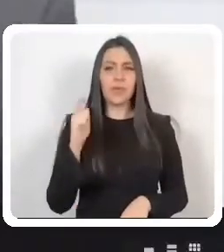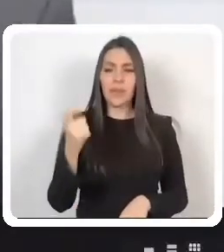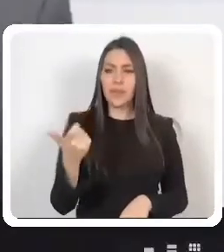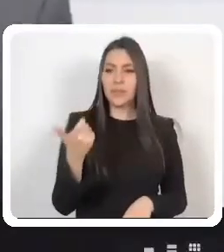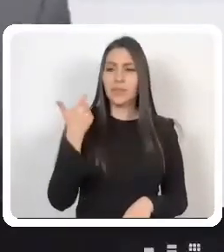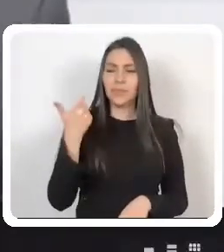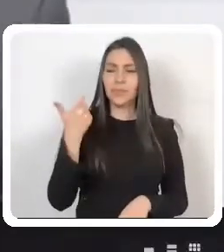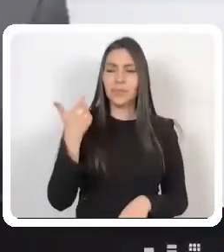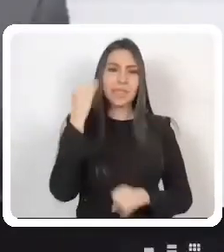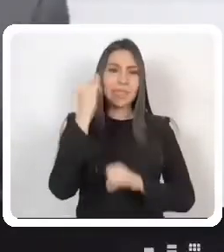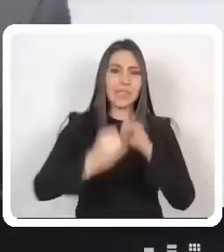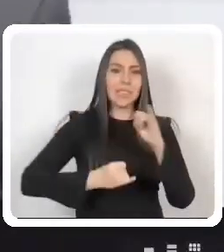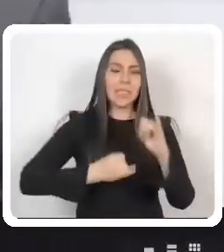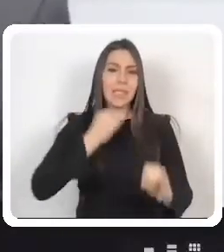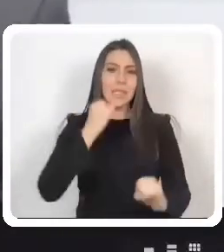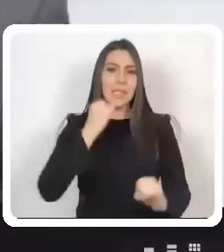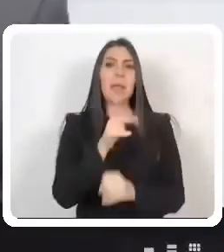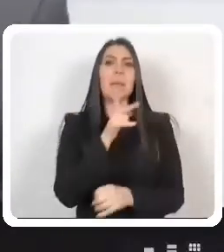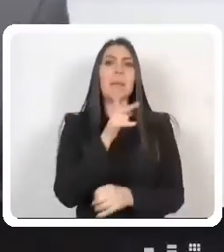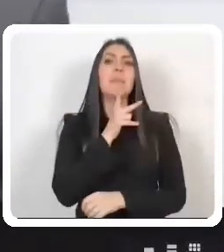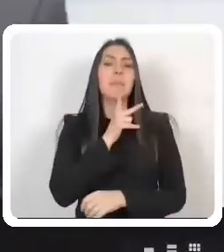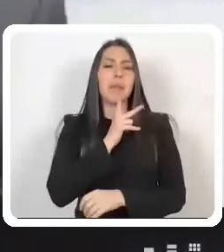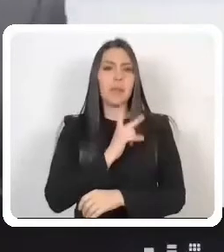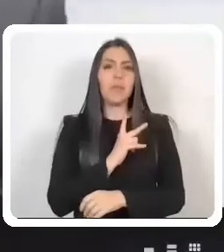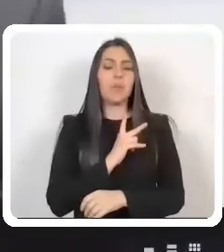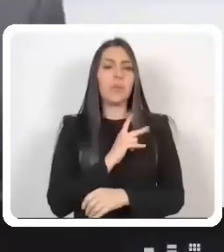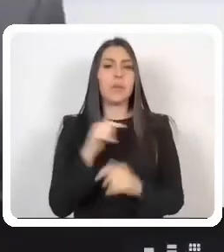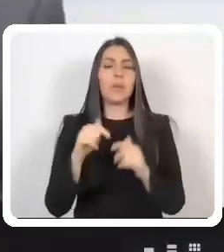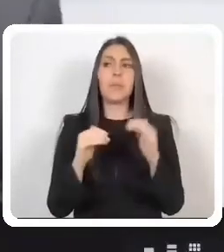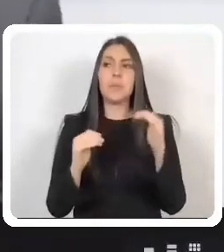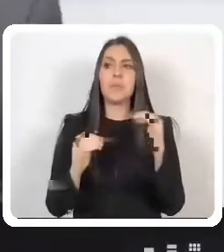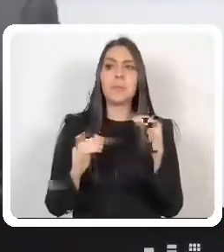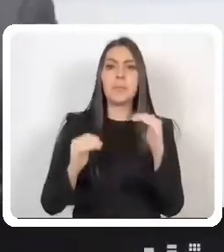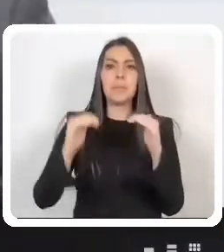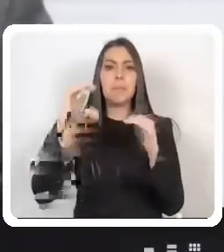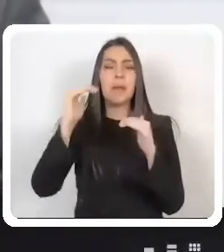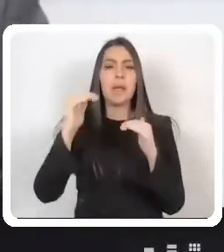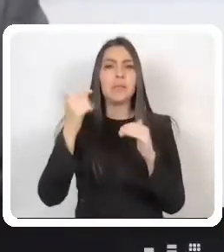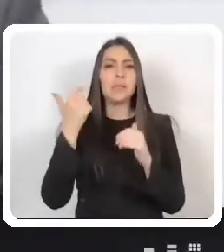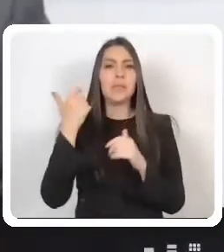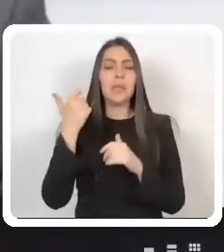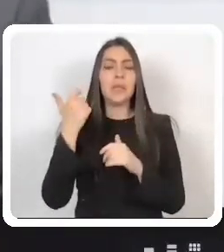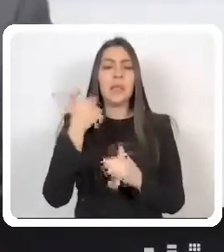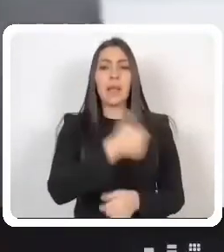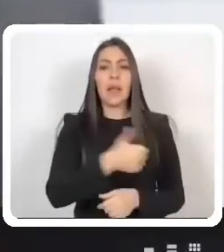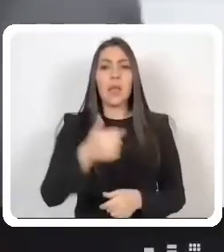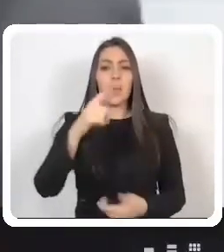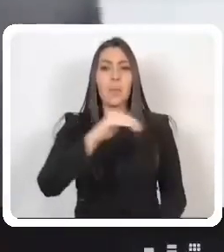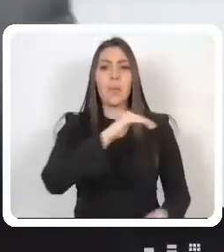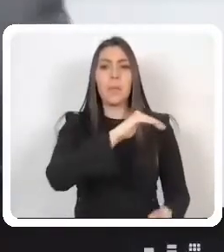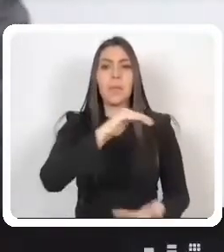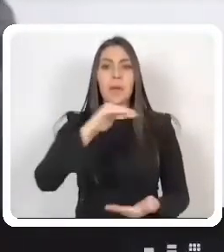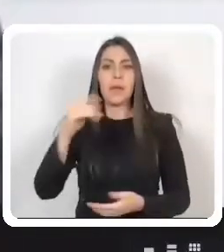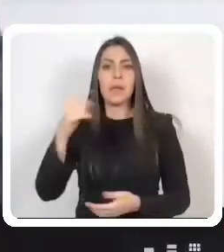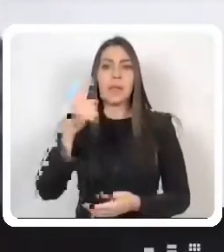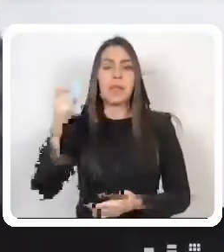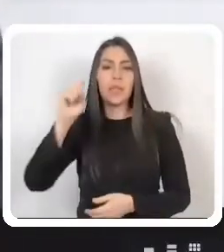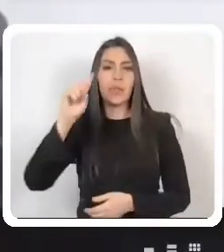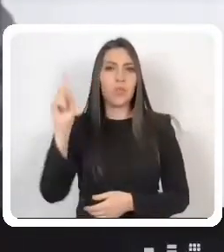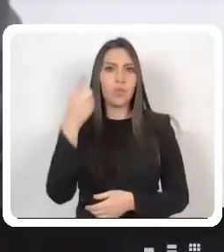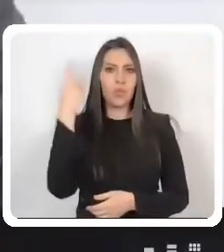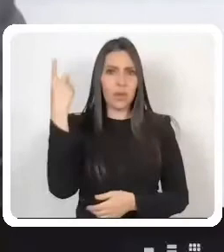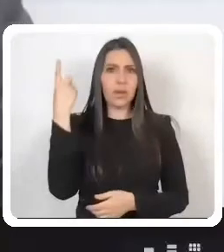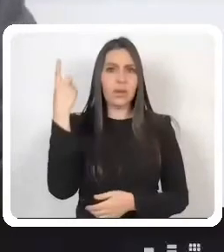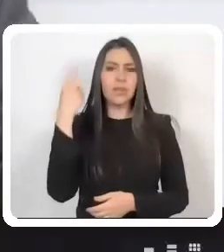del petróleo, que llegaron a estar por encima de los $100 por barril, se sobreexplotaron los